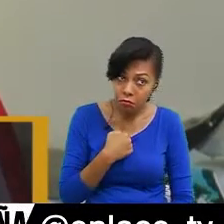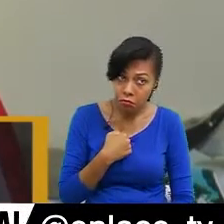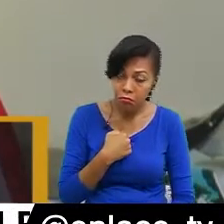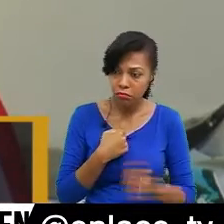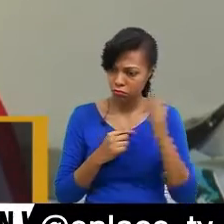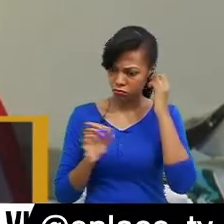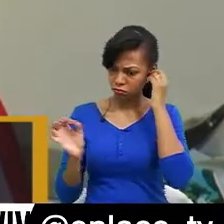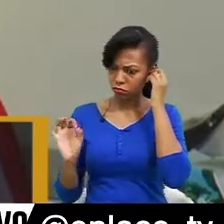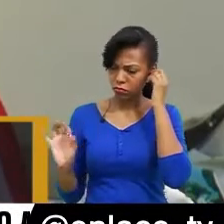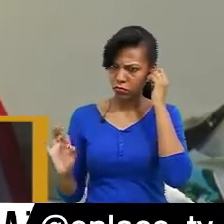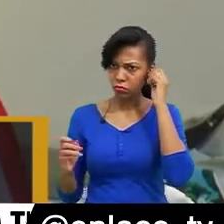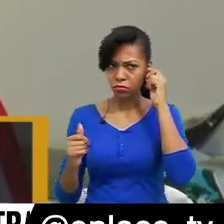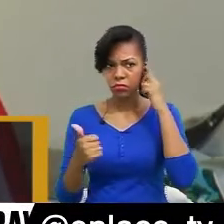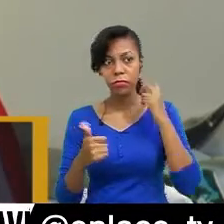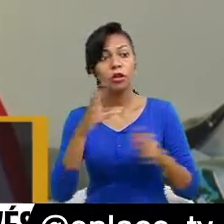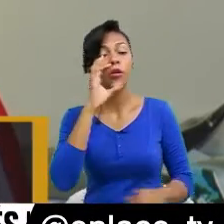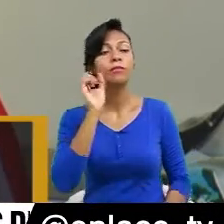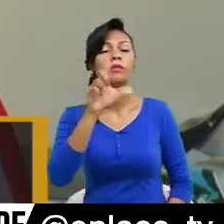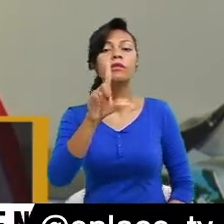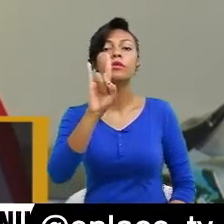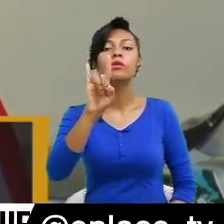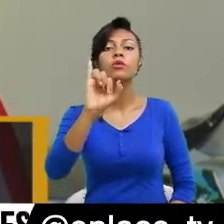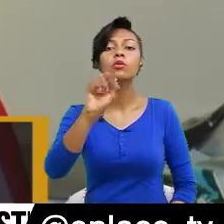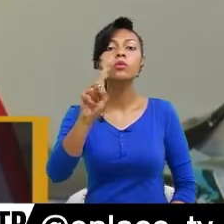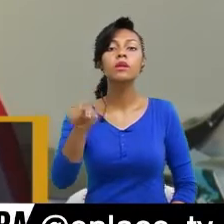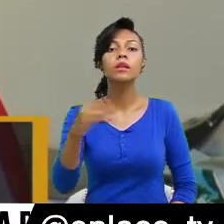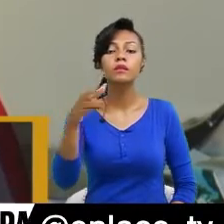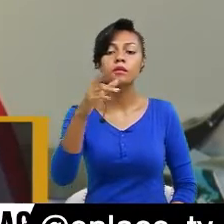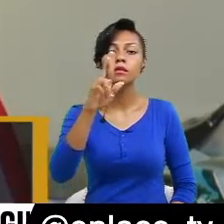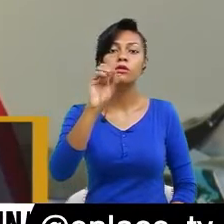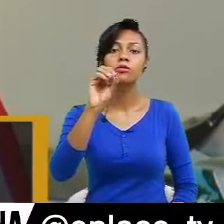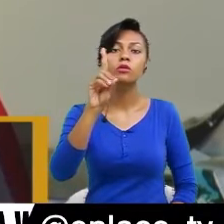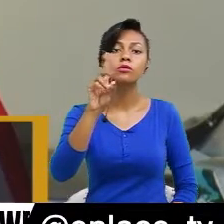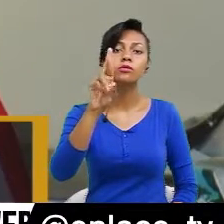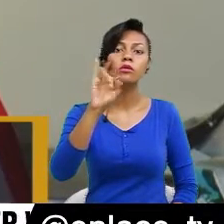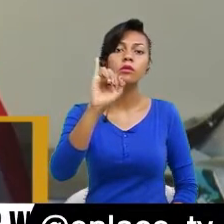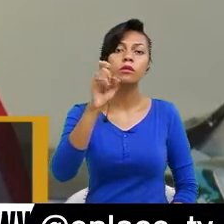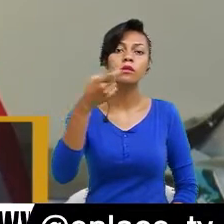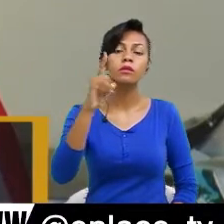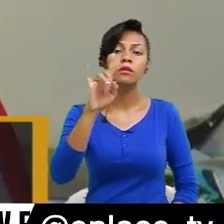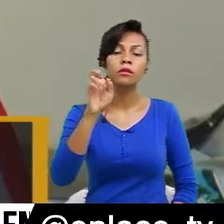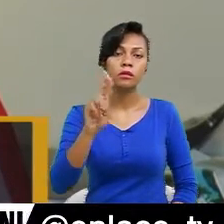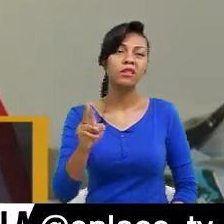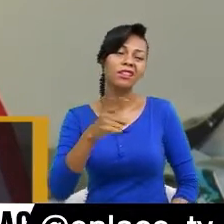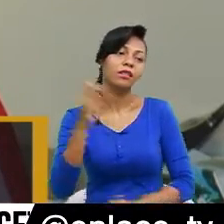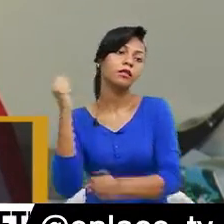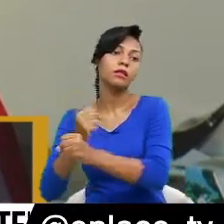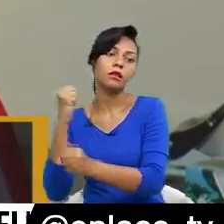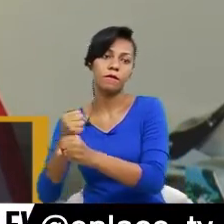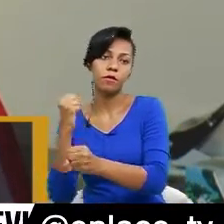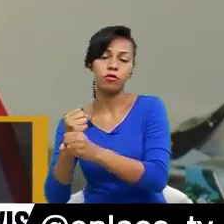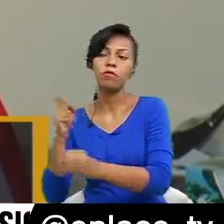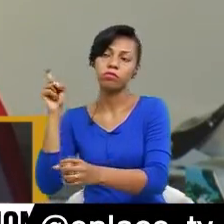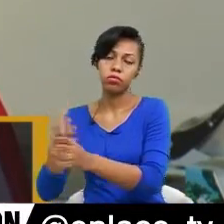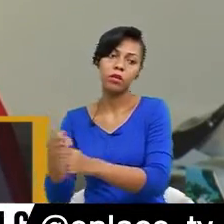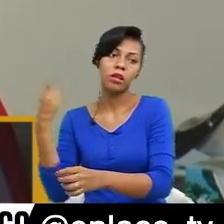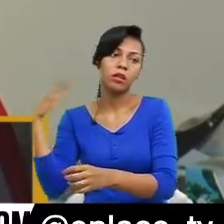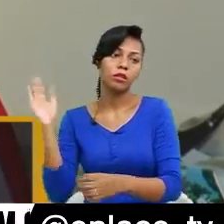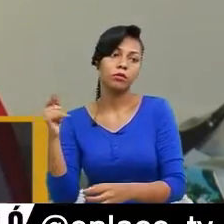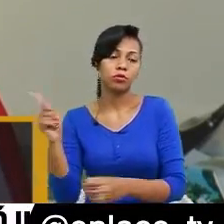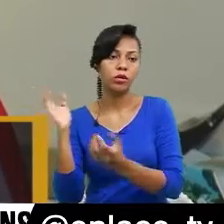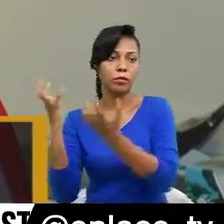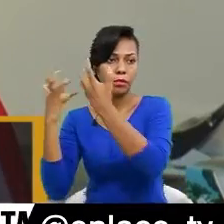Rodríguez es un señor que trabajó para Cochoferes administrando los carros propios de la empresa, no es asociado.